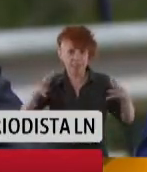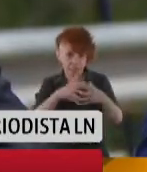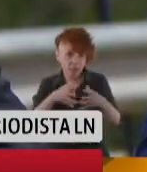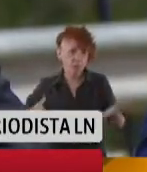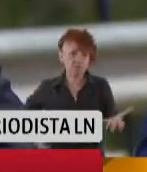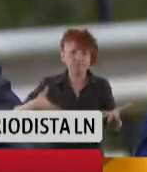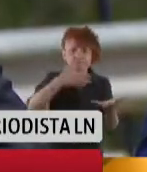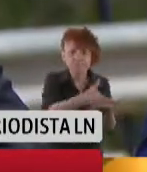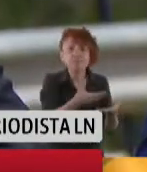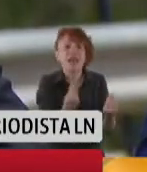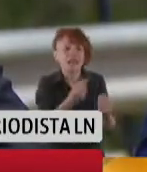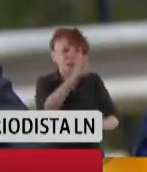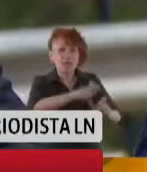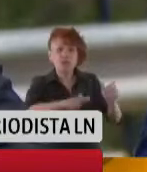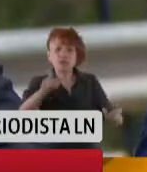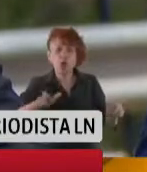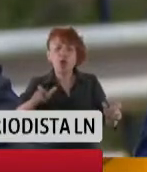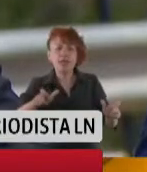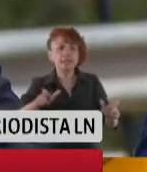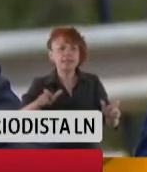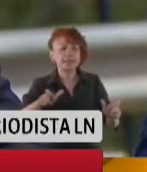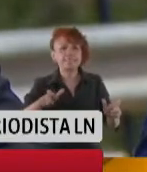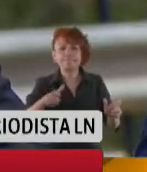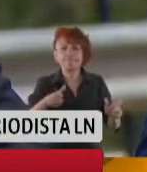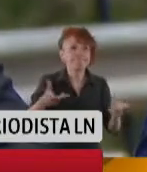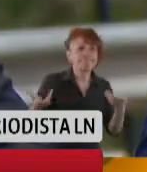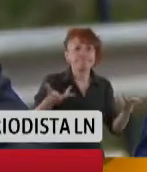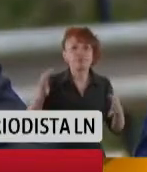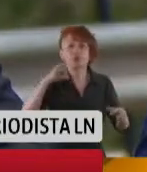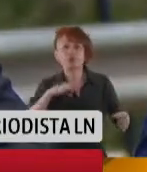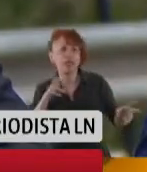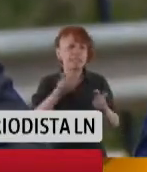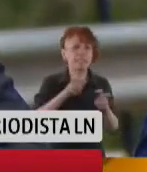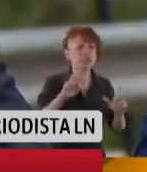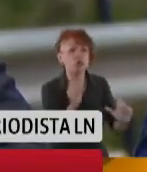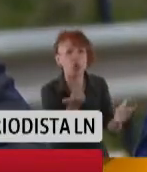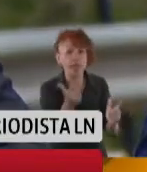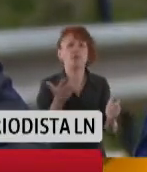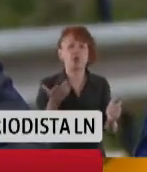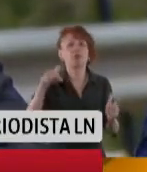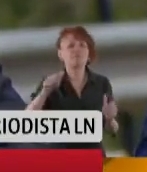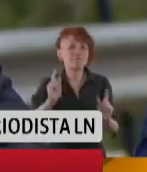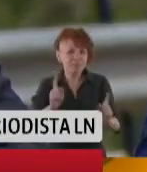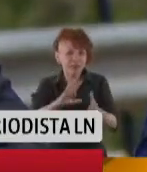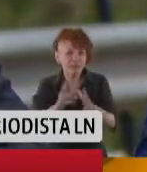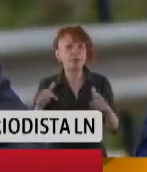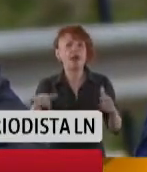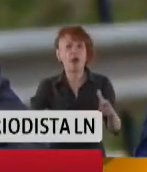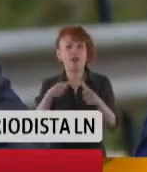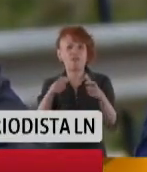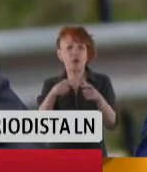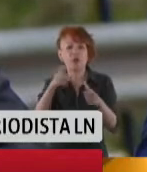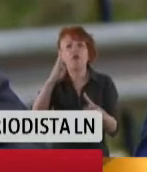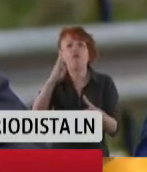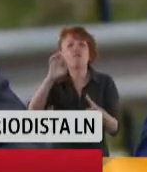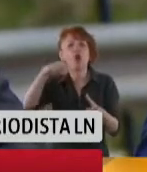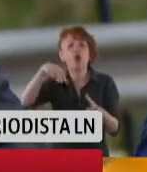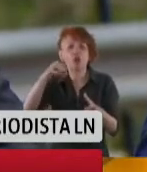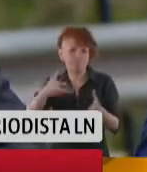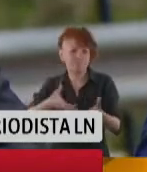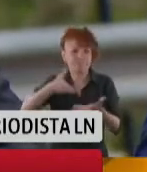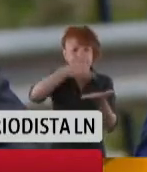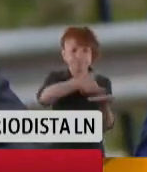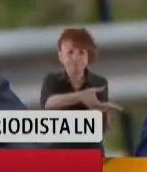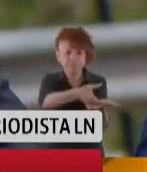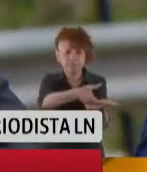es lo que va a hacer Massa? ¿Qué es lo que está haciendo? ¿Qué es lo que cree, lo que piensa? Massa insiste con que él no va a ser